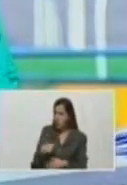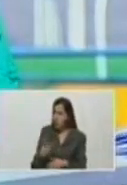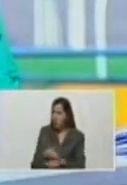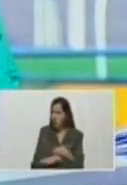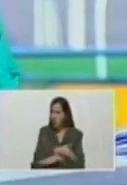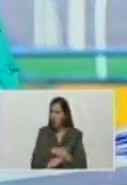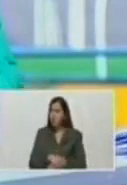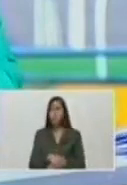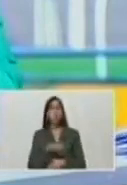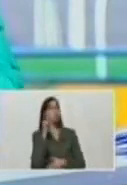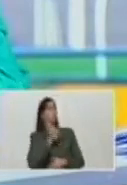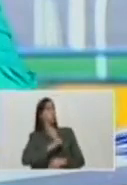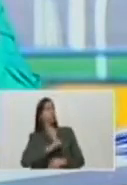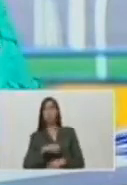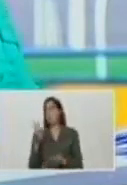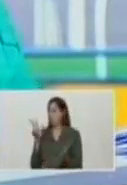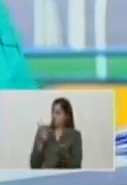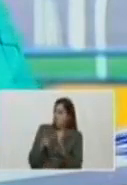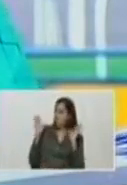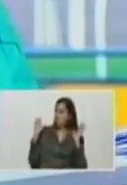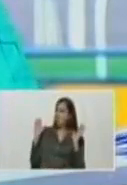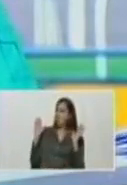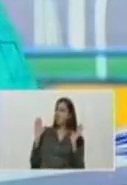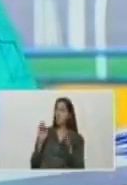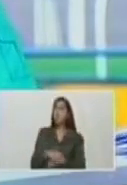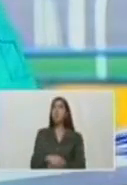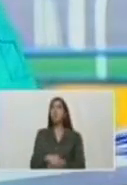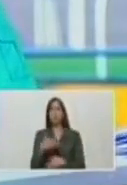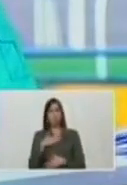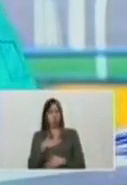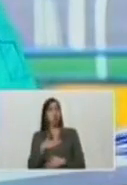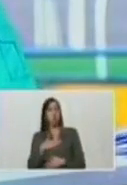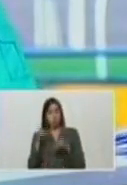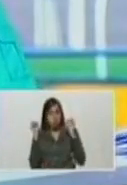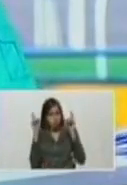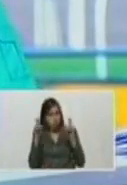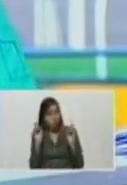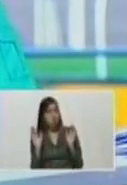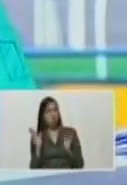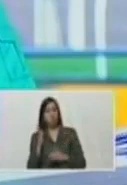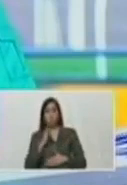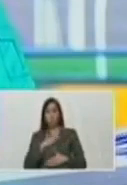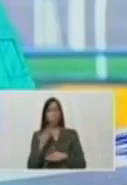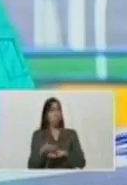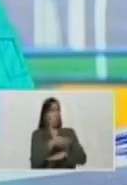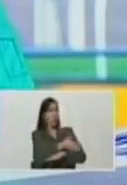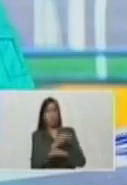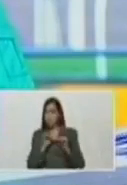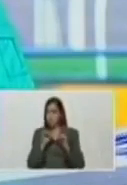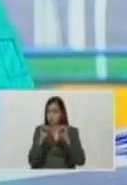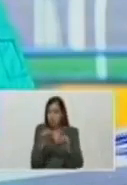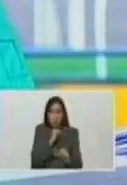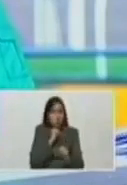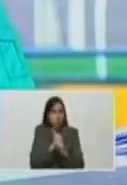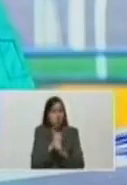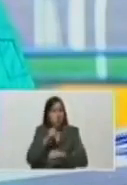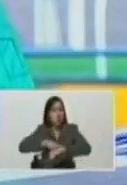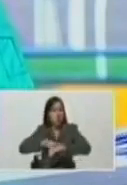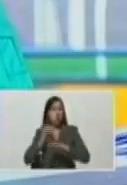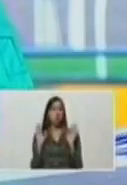Bien, presidente. Aprobado. No, voy a dar clase, presidente. Bueno. Yo en mi tiempo voy a dejar un espacio. Tú puedes